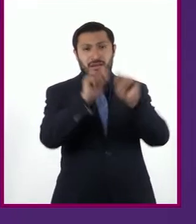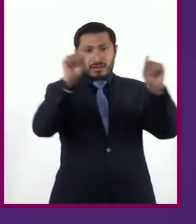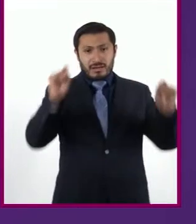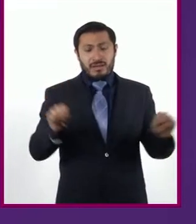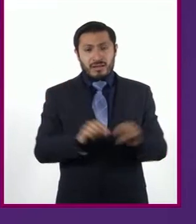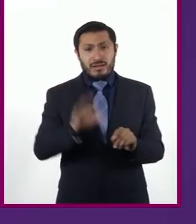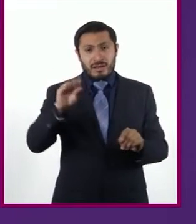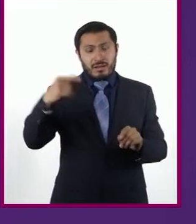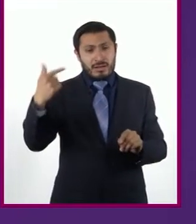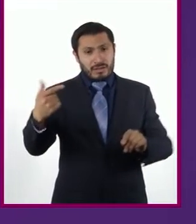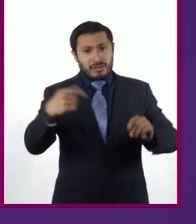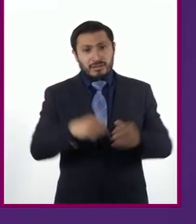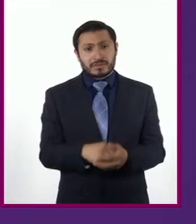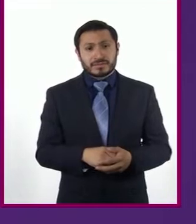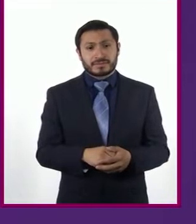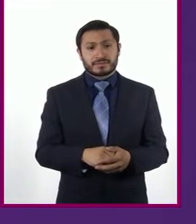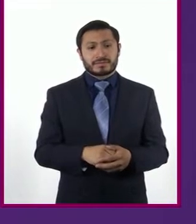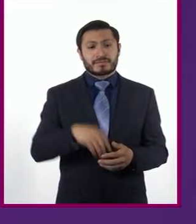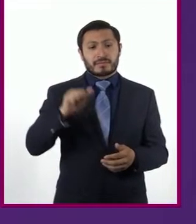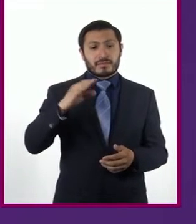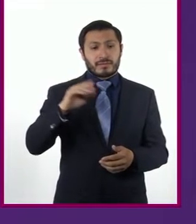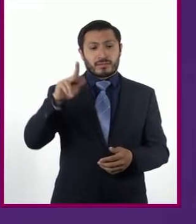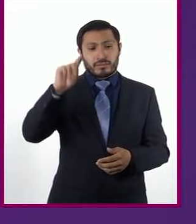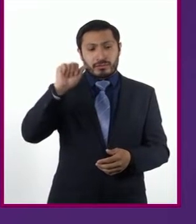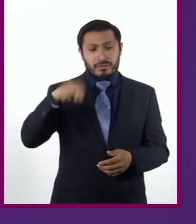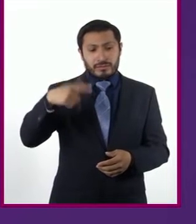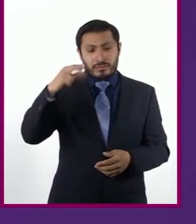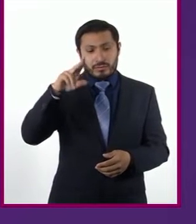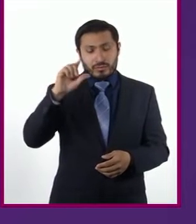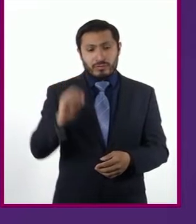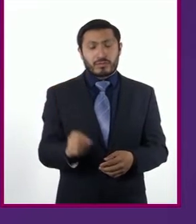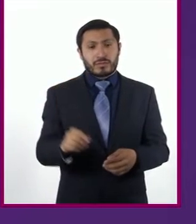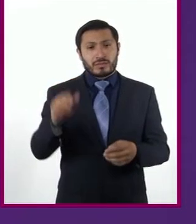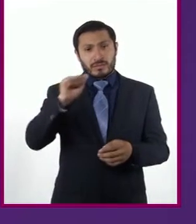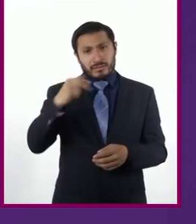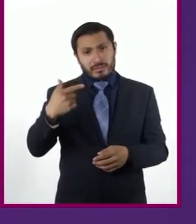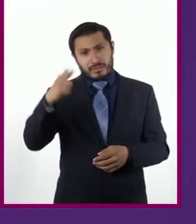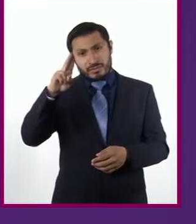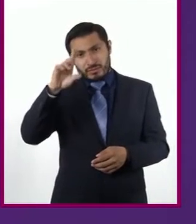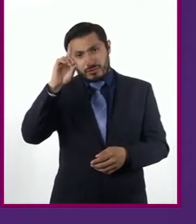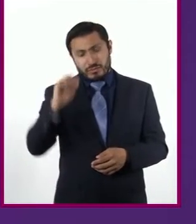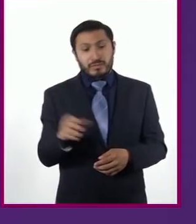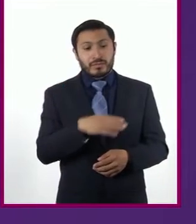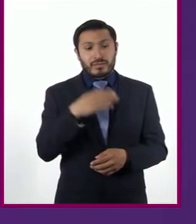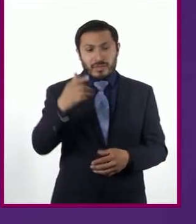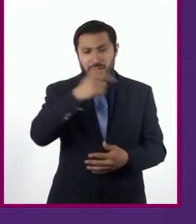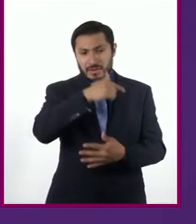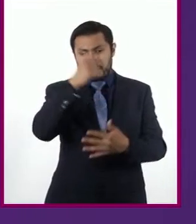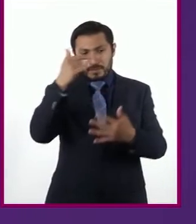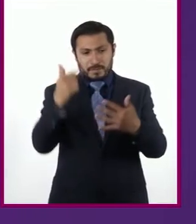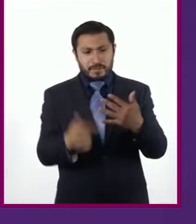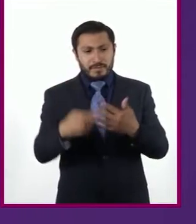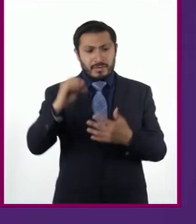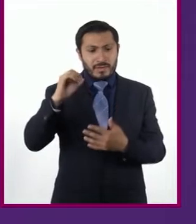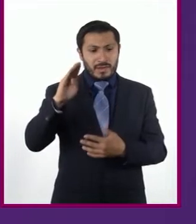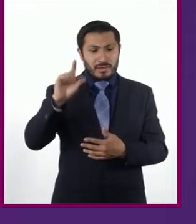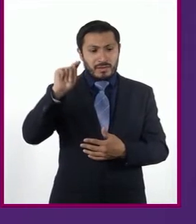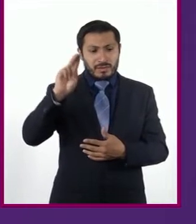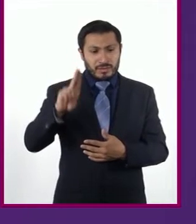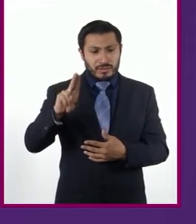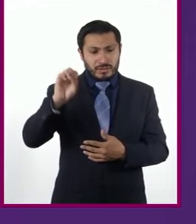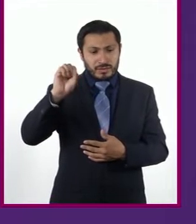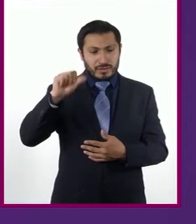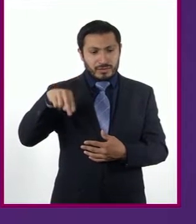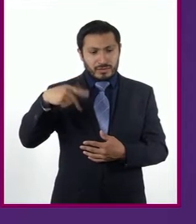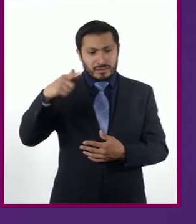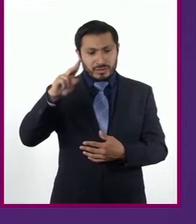de 90 grados. Acutángulo con ángulos agudos. Obtusángulo, un ángulo mayor de 90 grados.